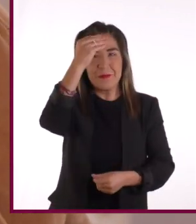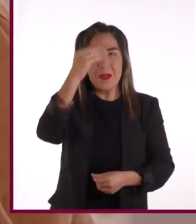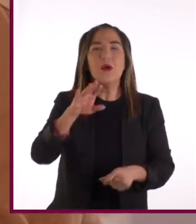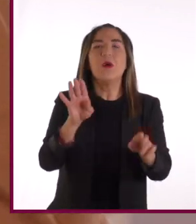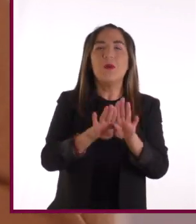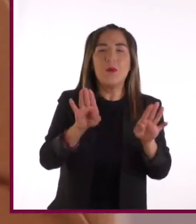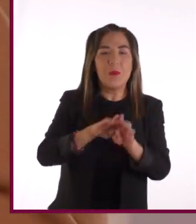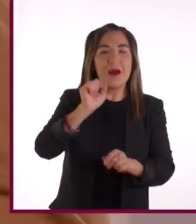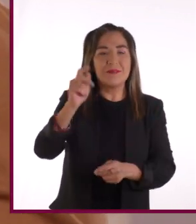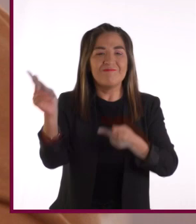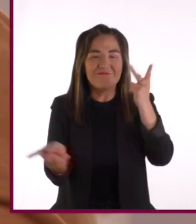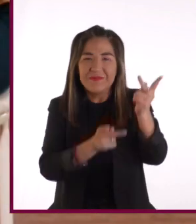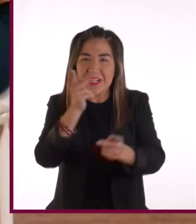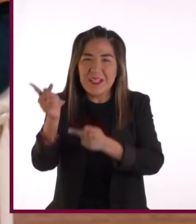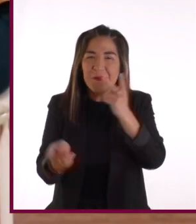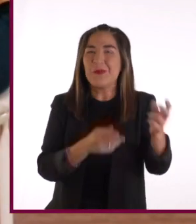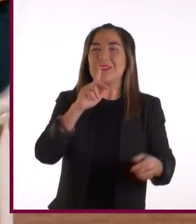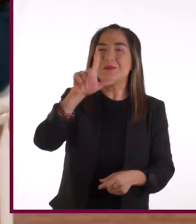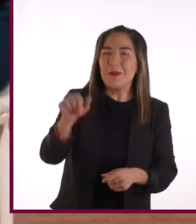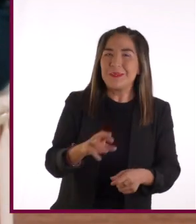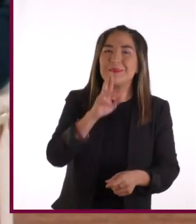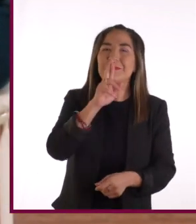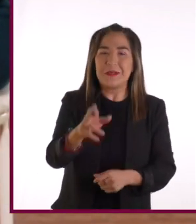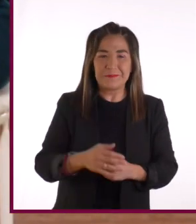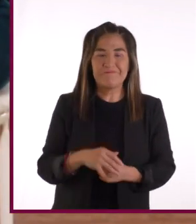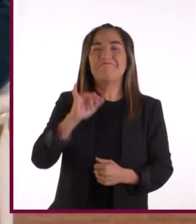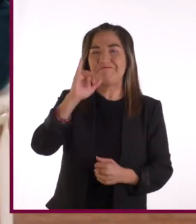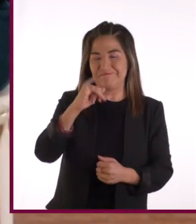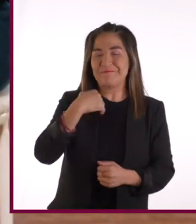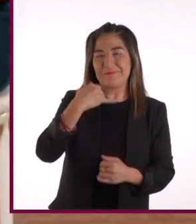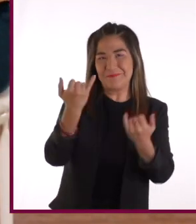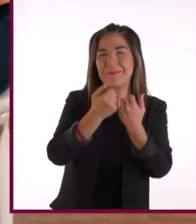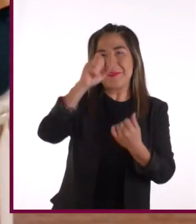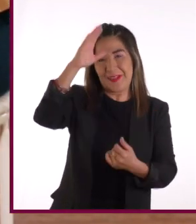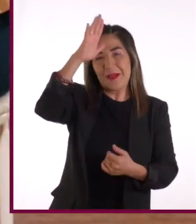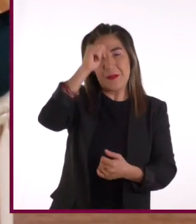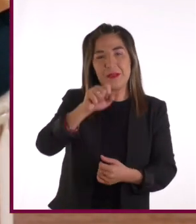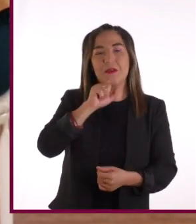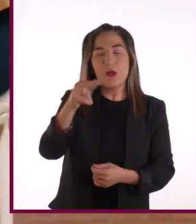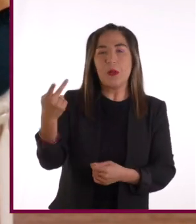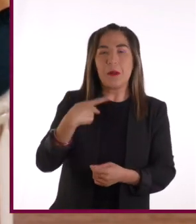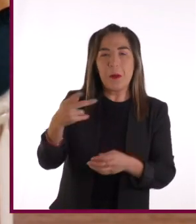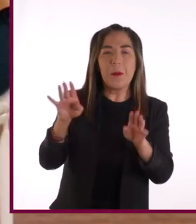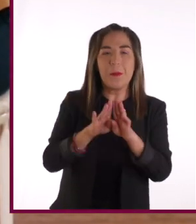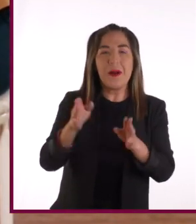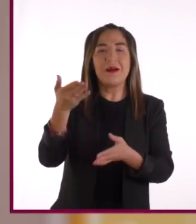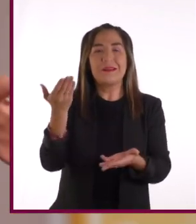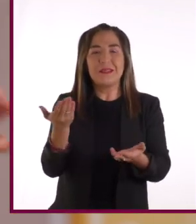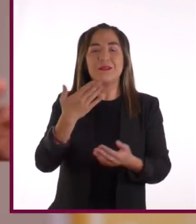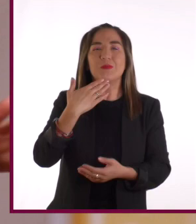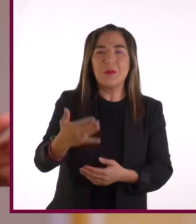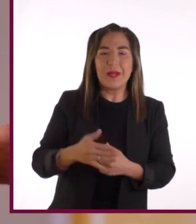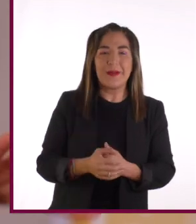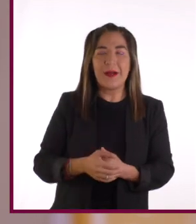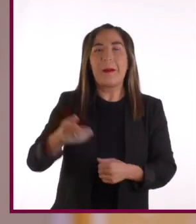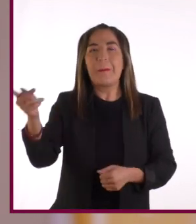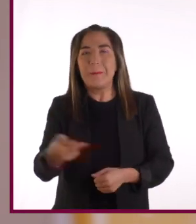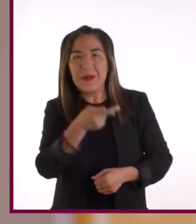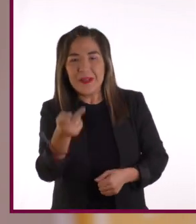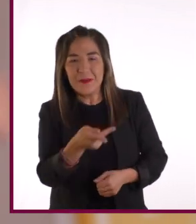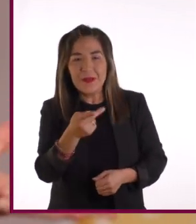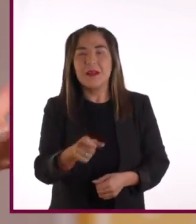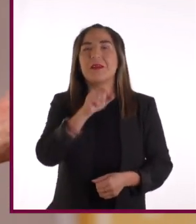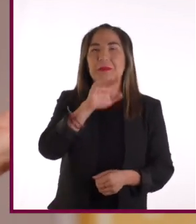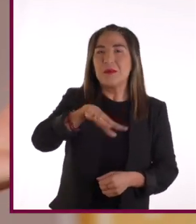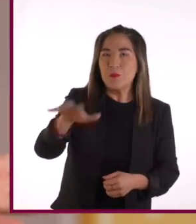haciendo preguntas y buscando respuestas, ¿eh? Totalmente de acuerdo, Ernesto. Además de que creo que tú y yo somos muy buenos para las dos cosas, como